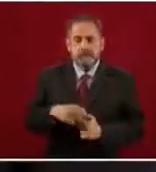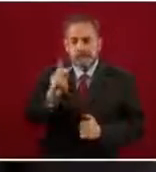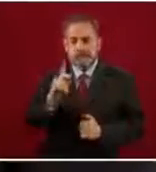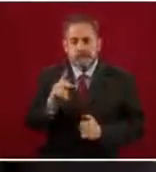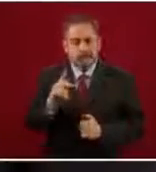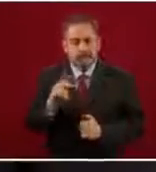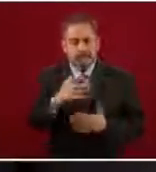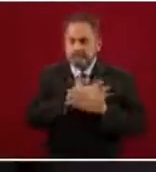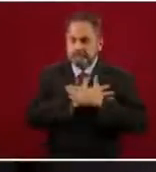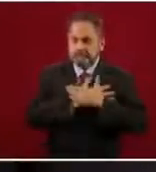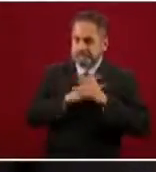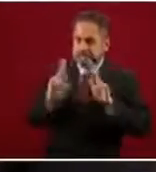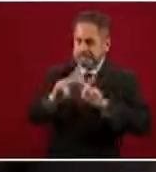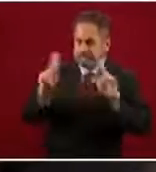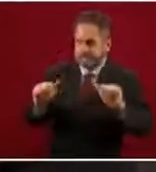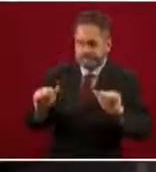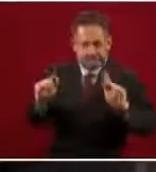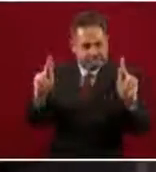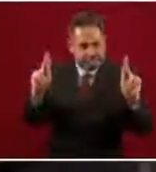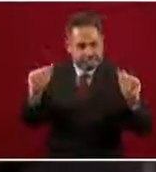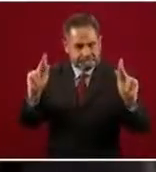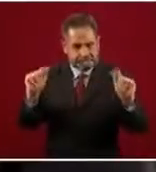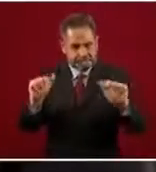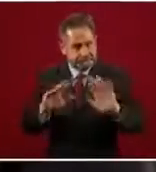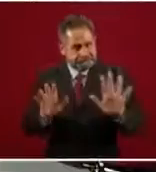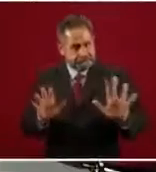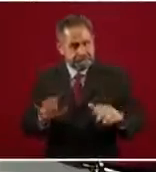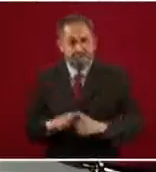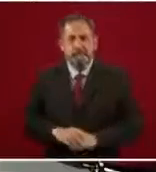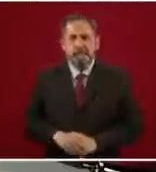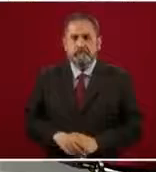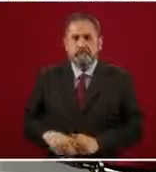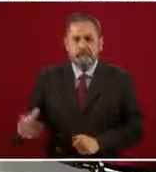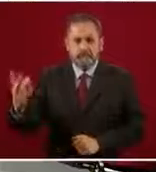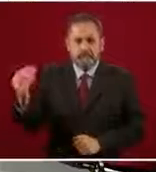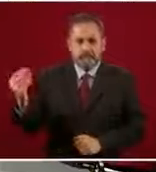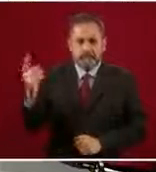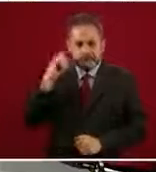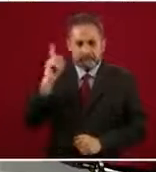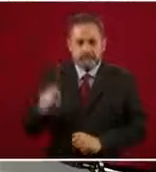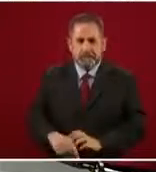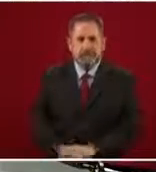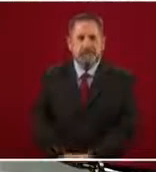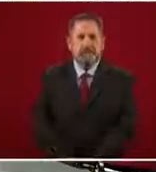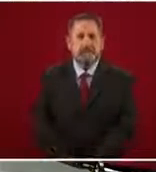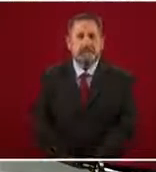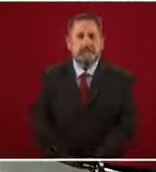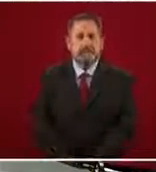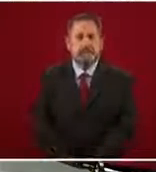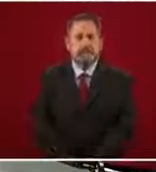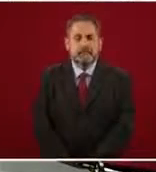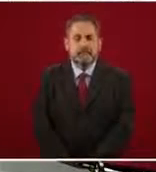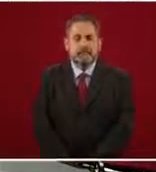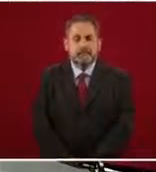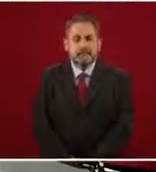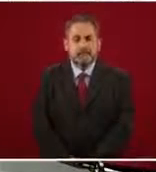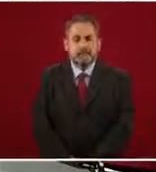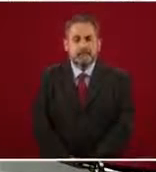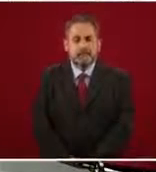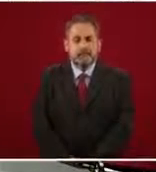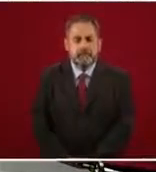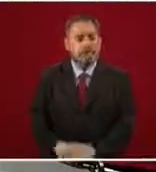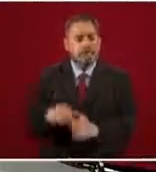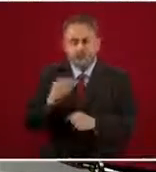amor y paz. ¿Cómo se trabaja con los gobiernos de Centroamérica si de ahí están viviendo sin caravana, organizado por gente como ustedes?